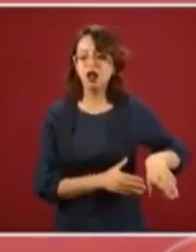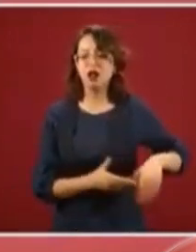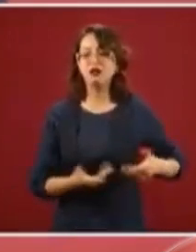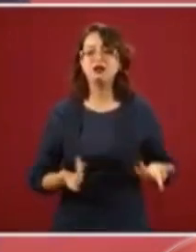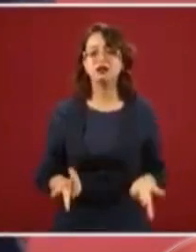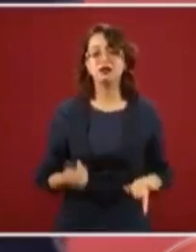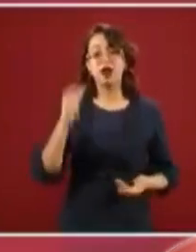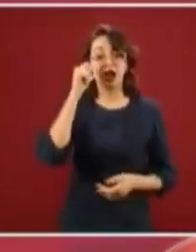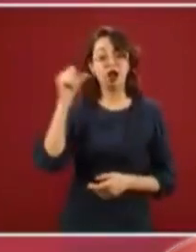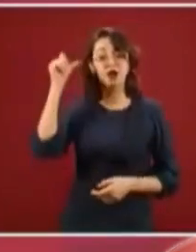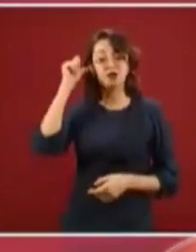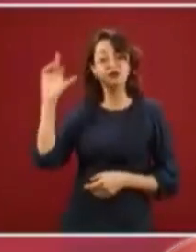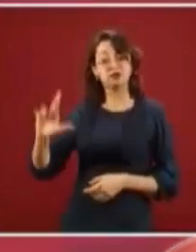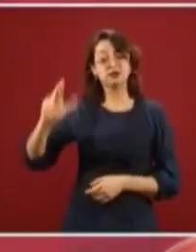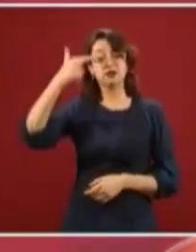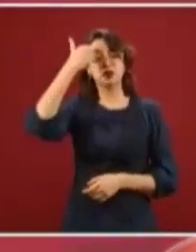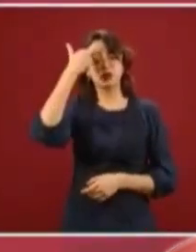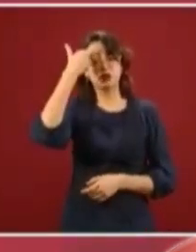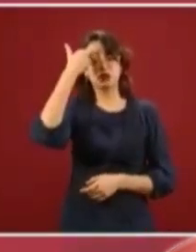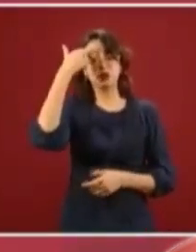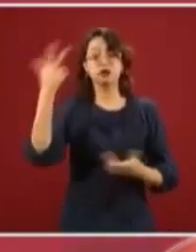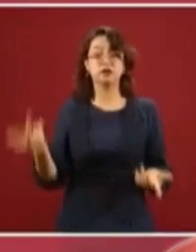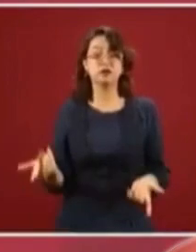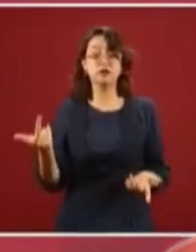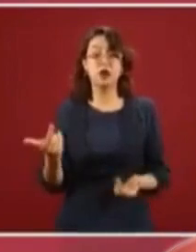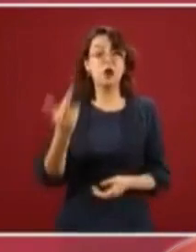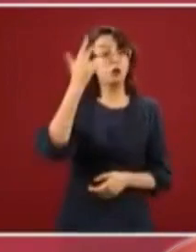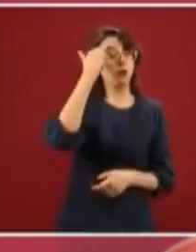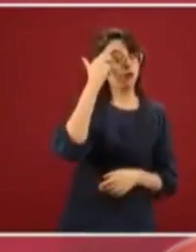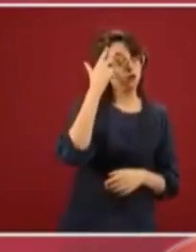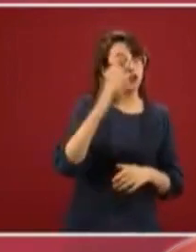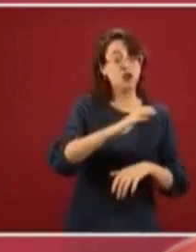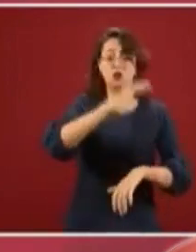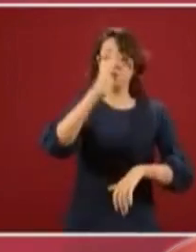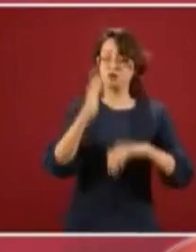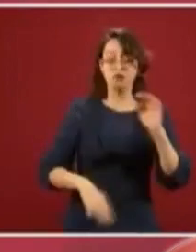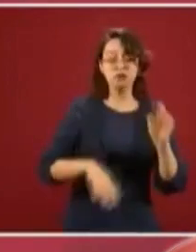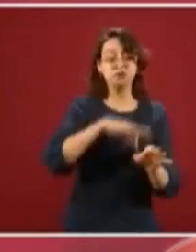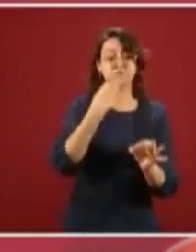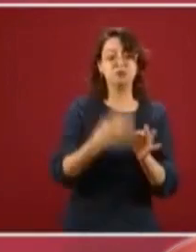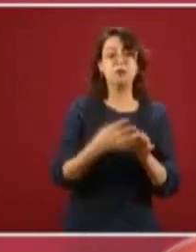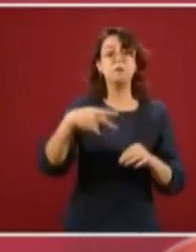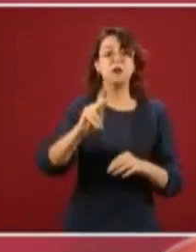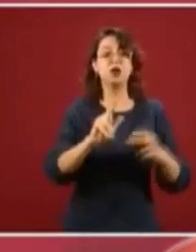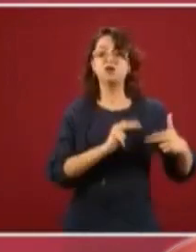Ayer lo recordaba, se fue don Porfirio, pero quedó doña Porfiria.